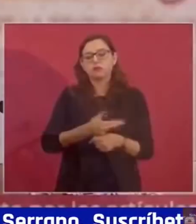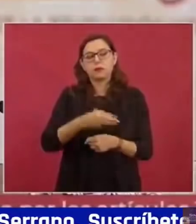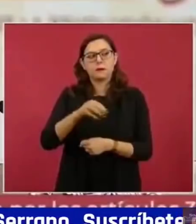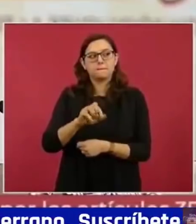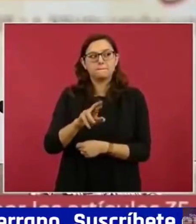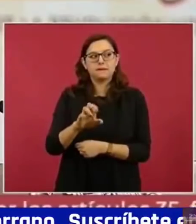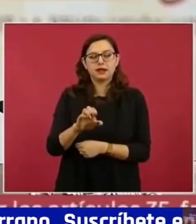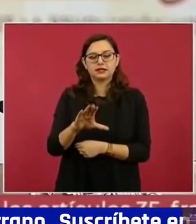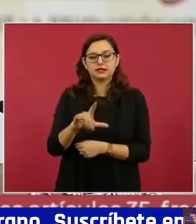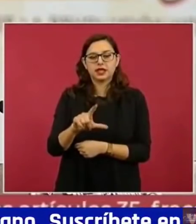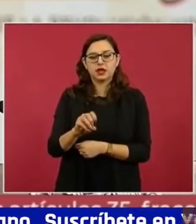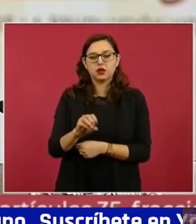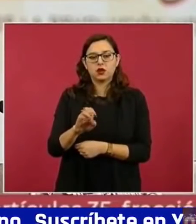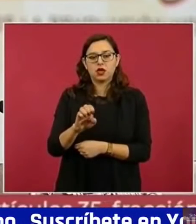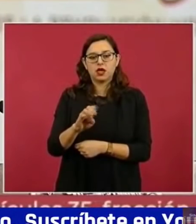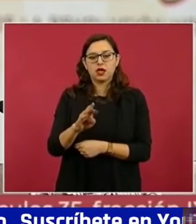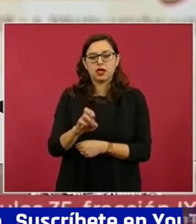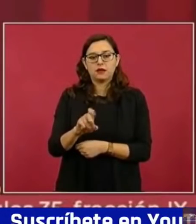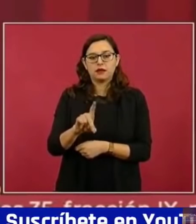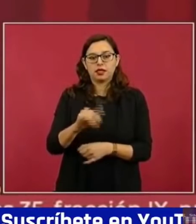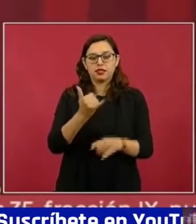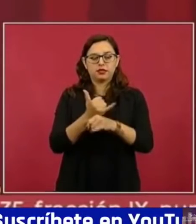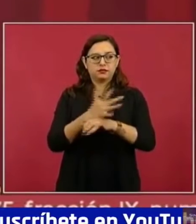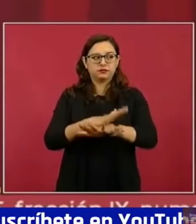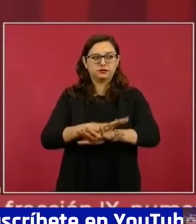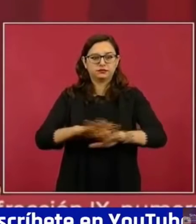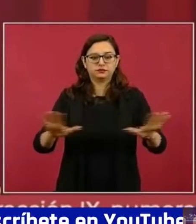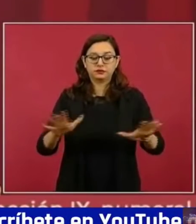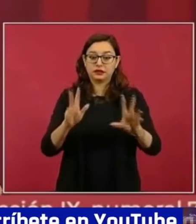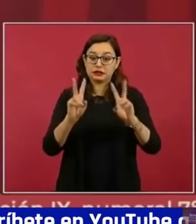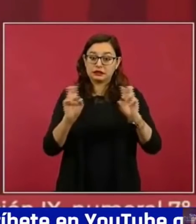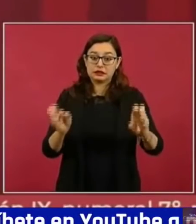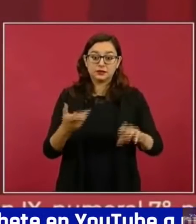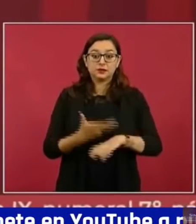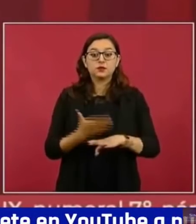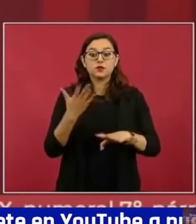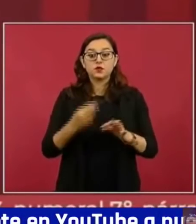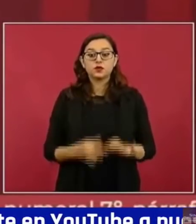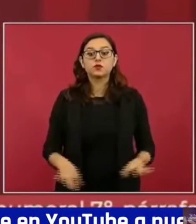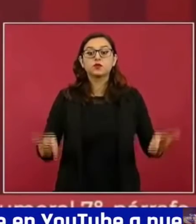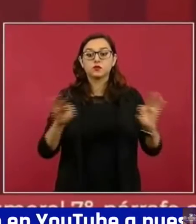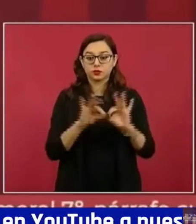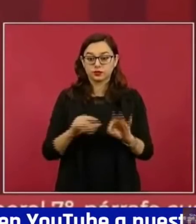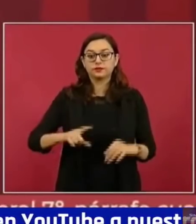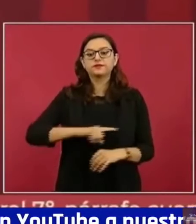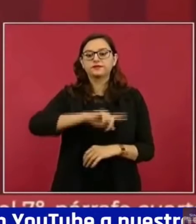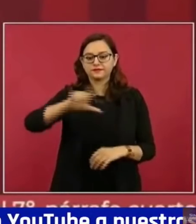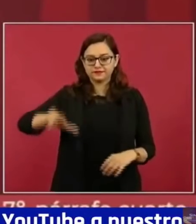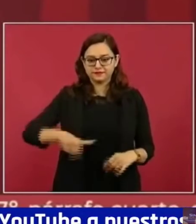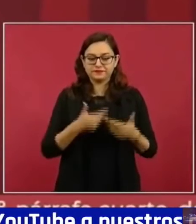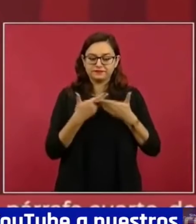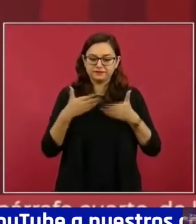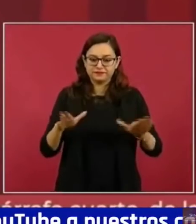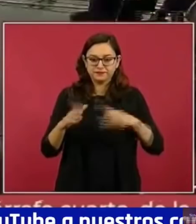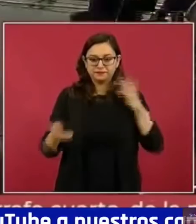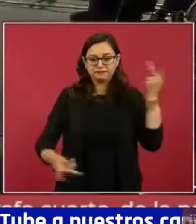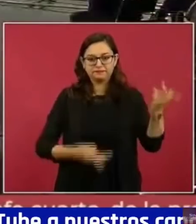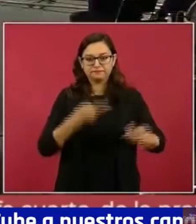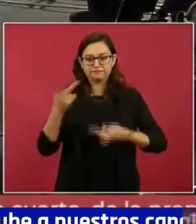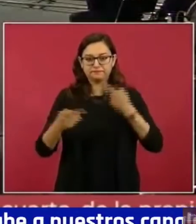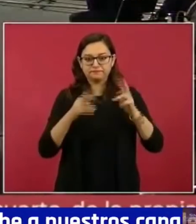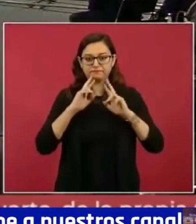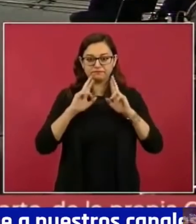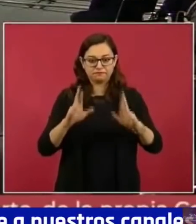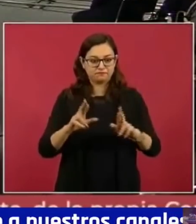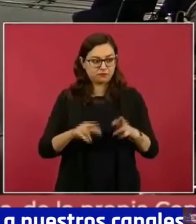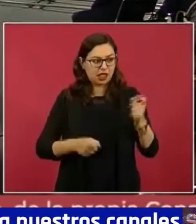después, pero como bien dices, se llevan pesadísimo, porque el autor del documento, del